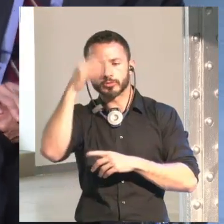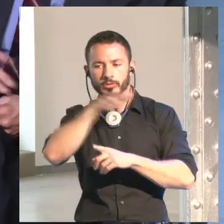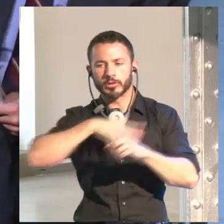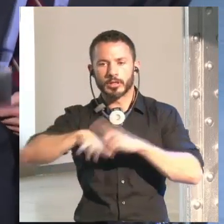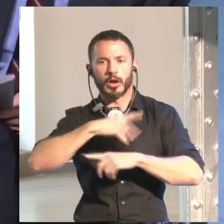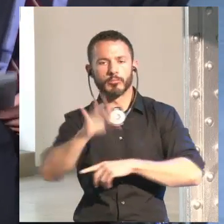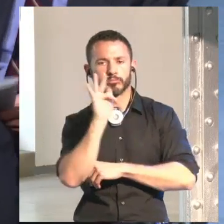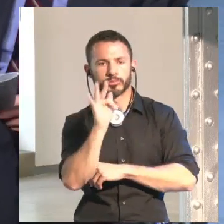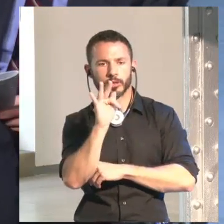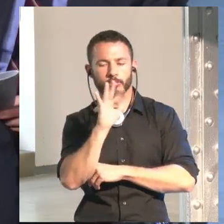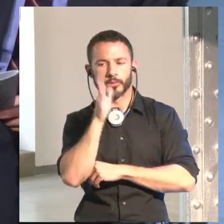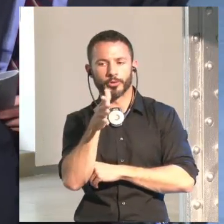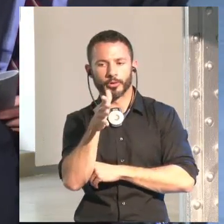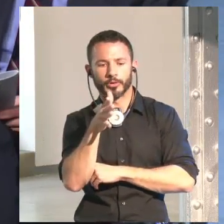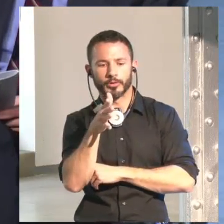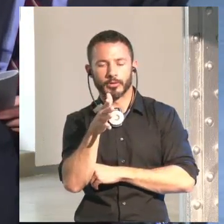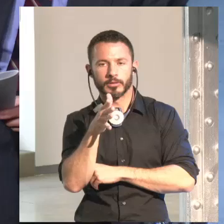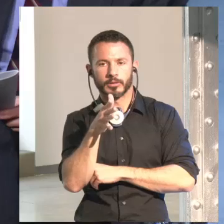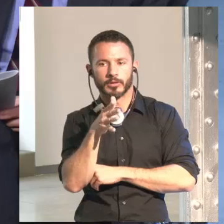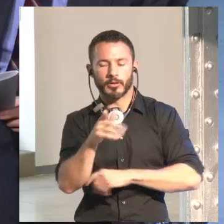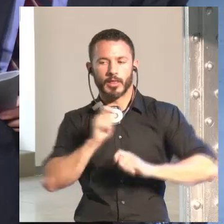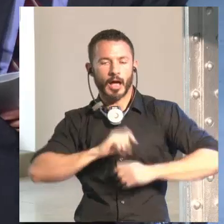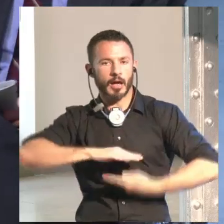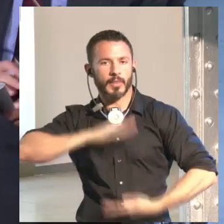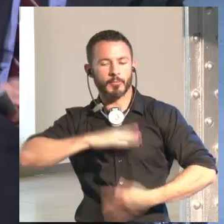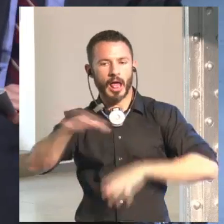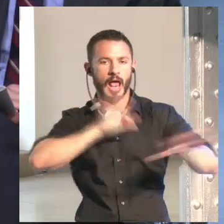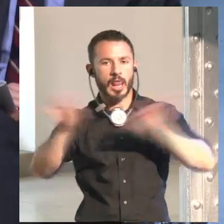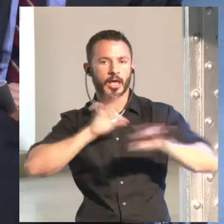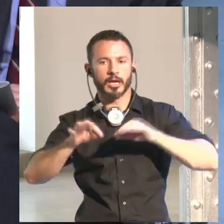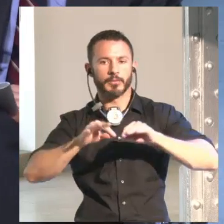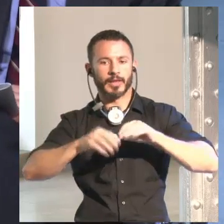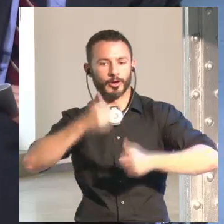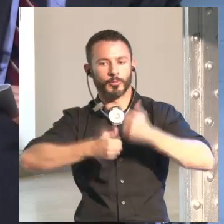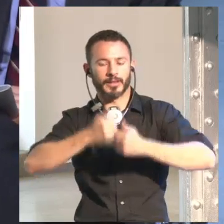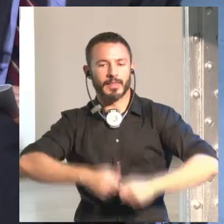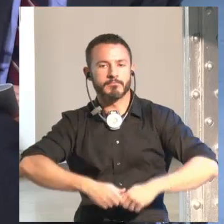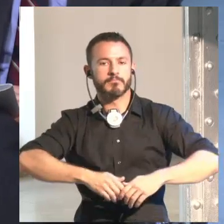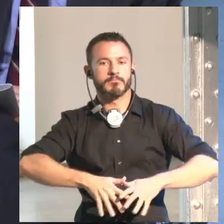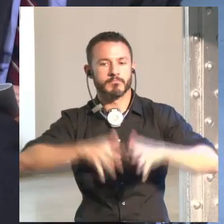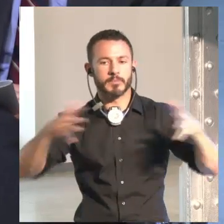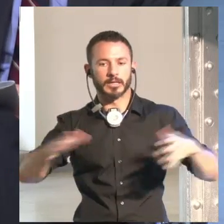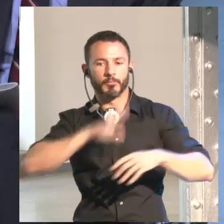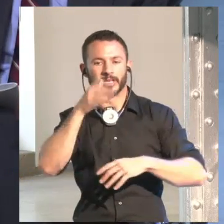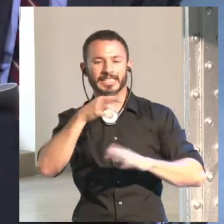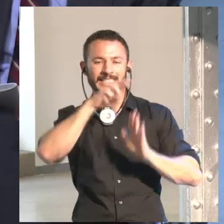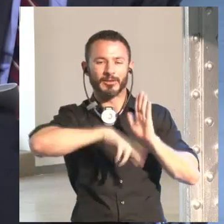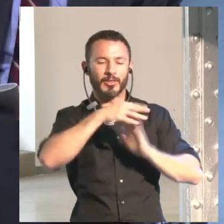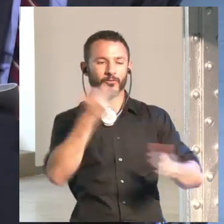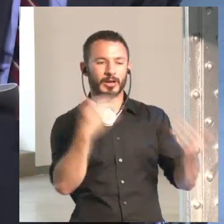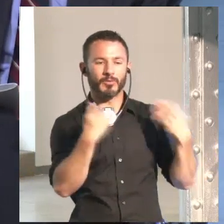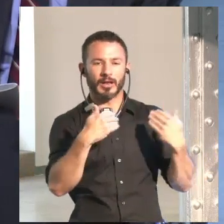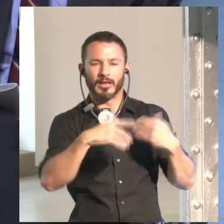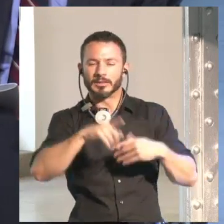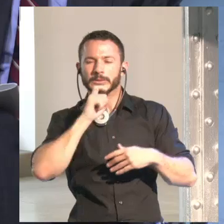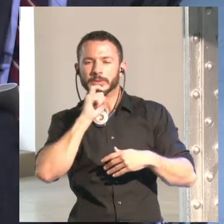muy positivo porque nos proporciona más capacidad de elegir, hay más competencia en el mercado. ¿Por qué entonces la desregulación va a ser tan